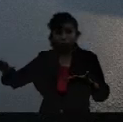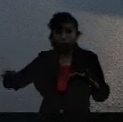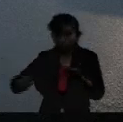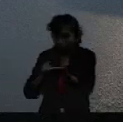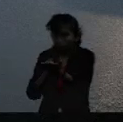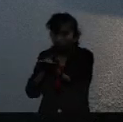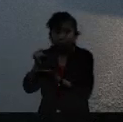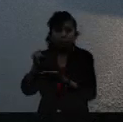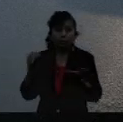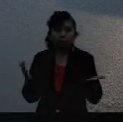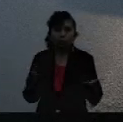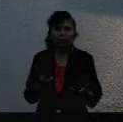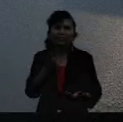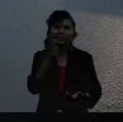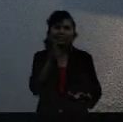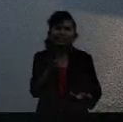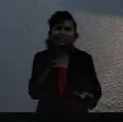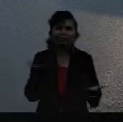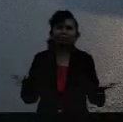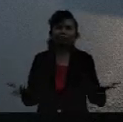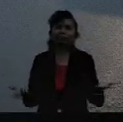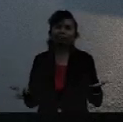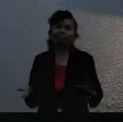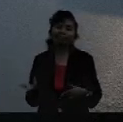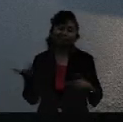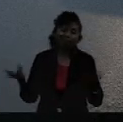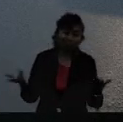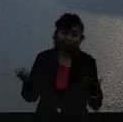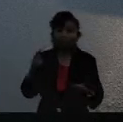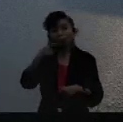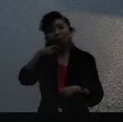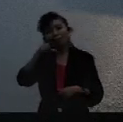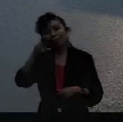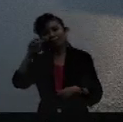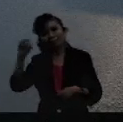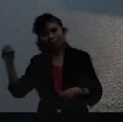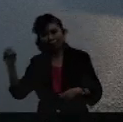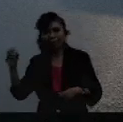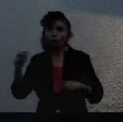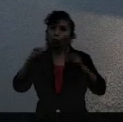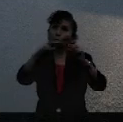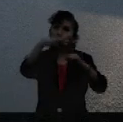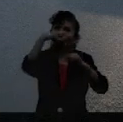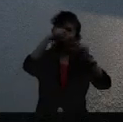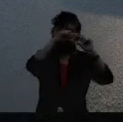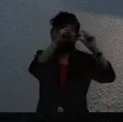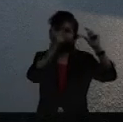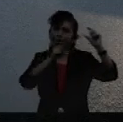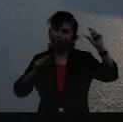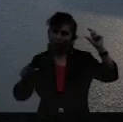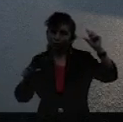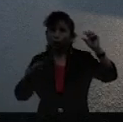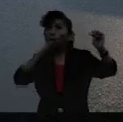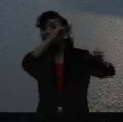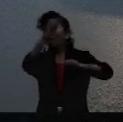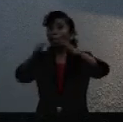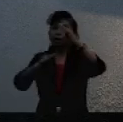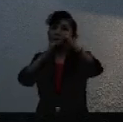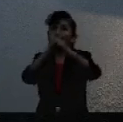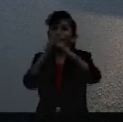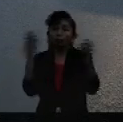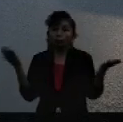decisiones y eso le ha costado mucho a Quintana ro a México le ha costado mucho al mundo